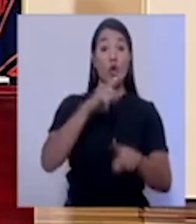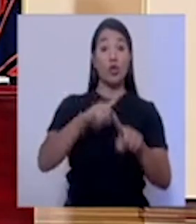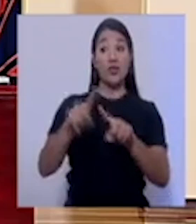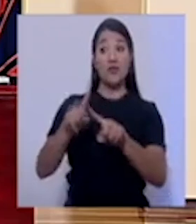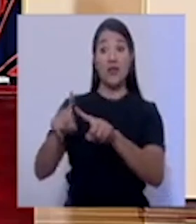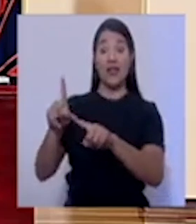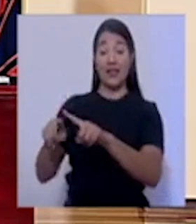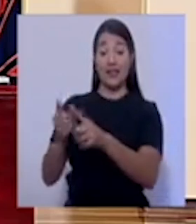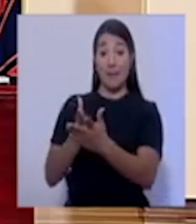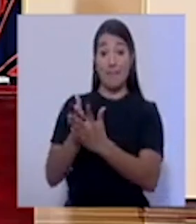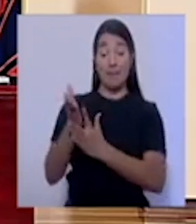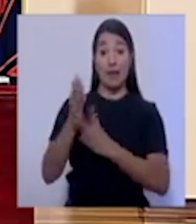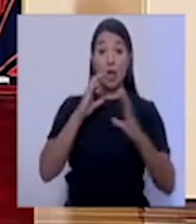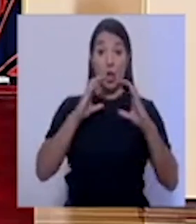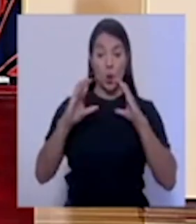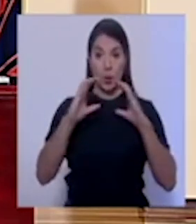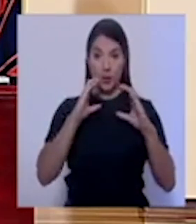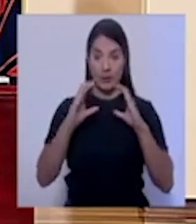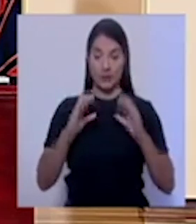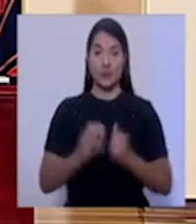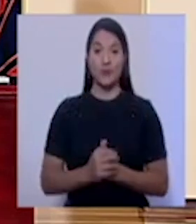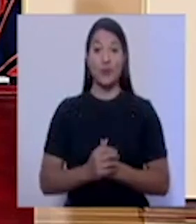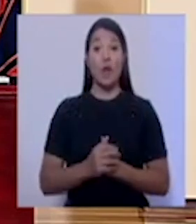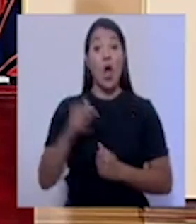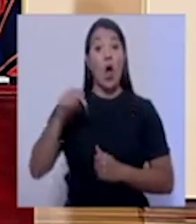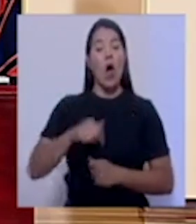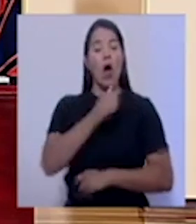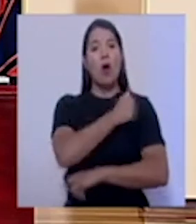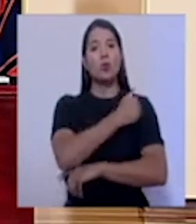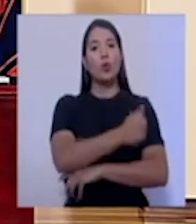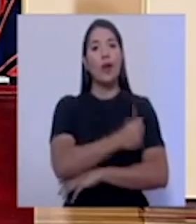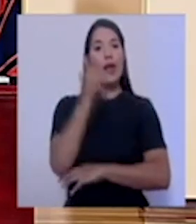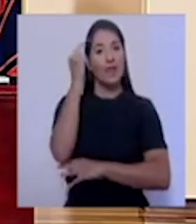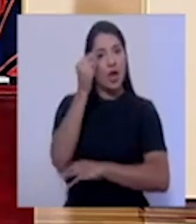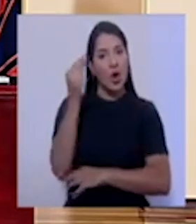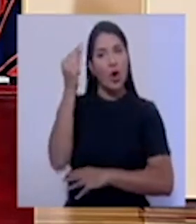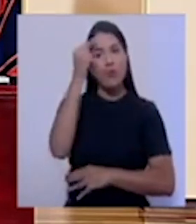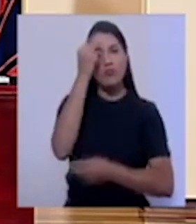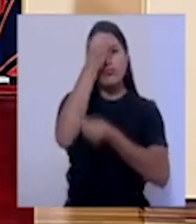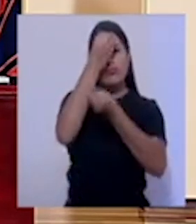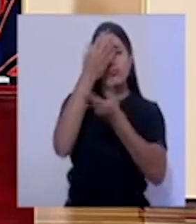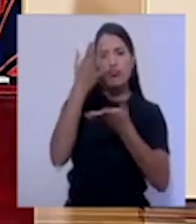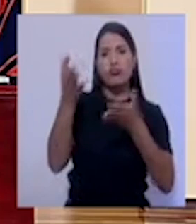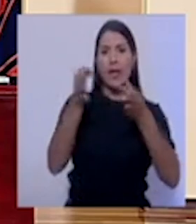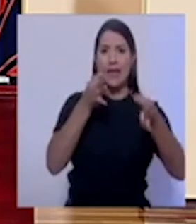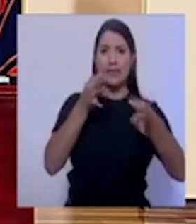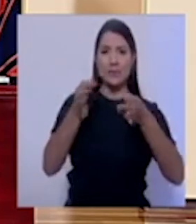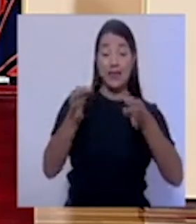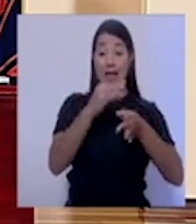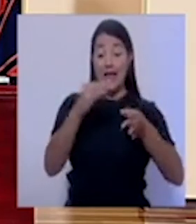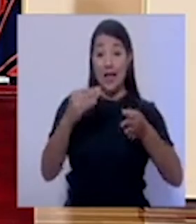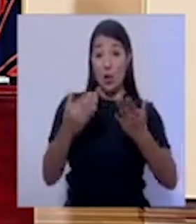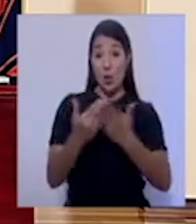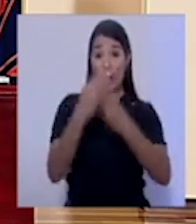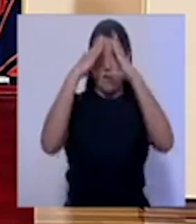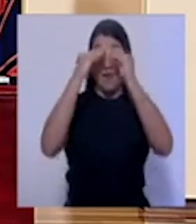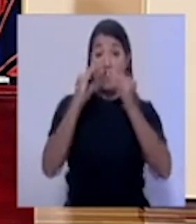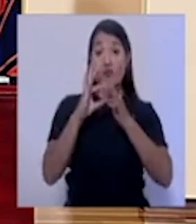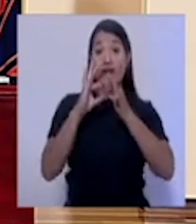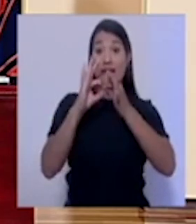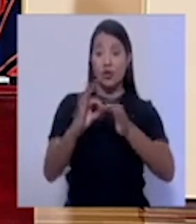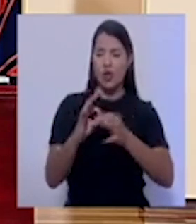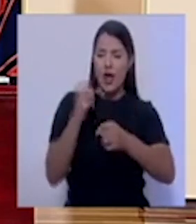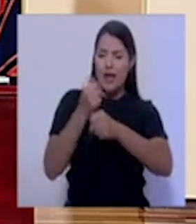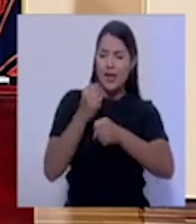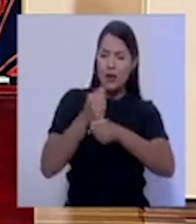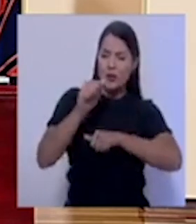Distintas plataformas de los medios de comunicación, donde las autoridades de gobierno nos darán el balance y actualización de la situación y esfuerzos conjuntos